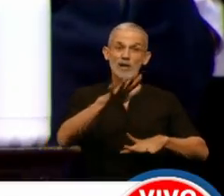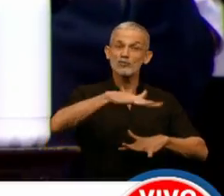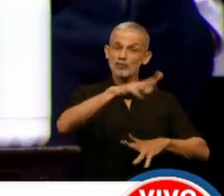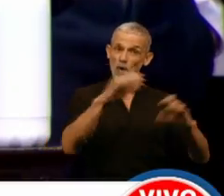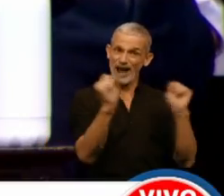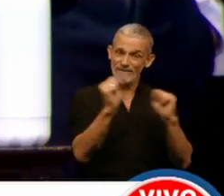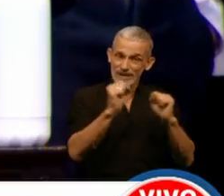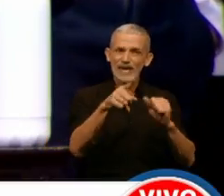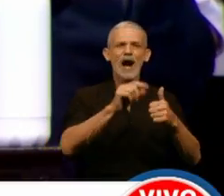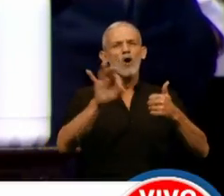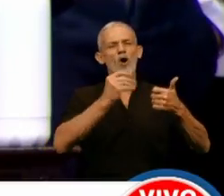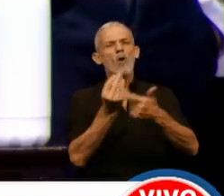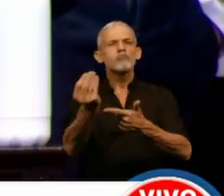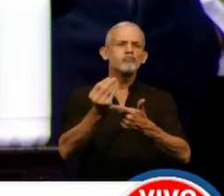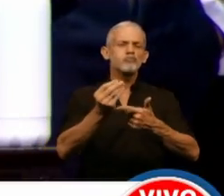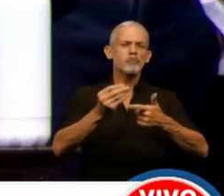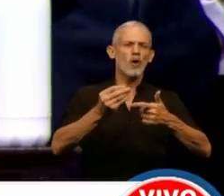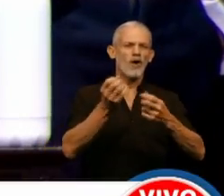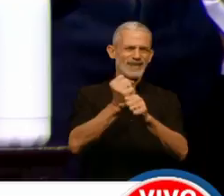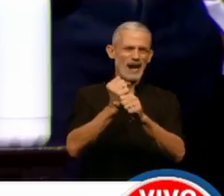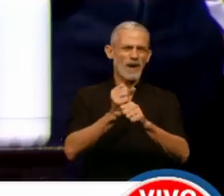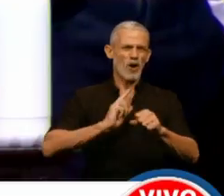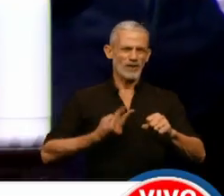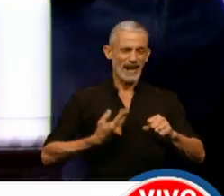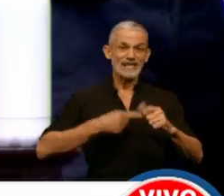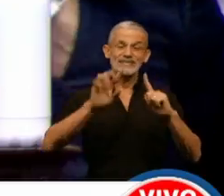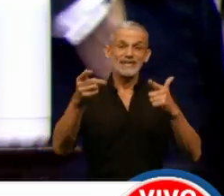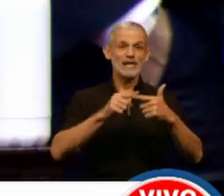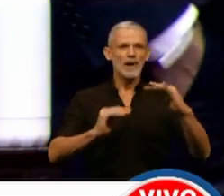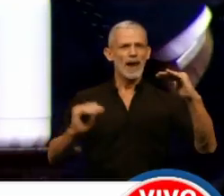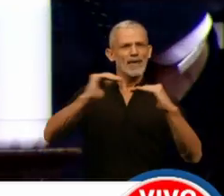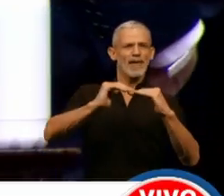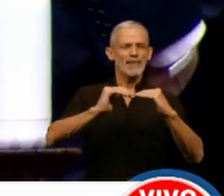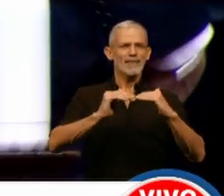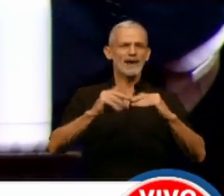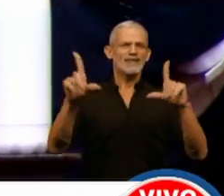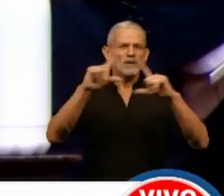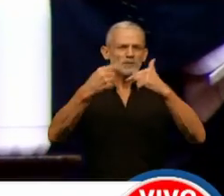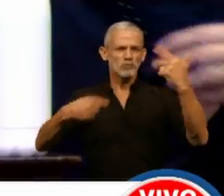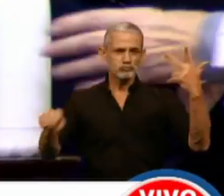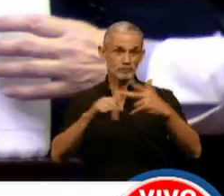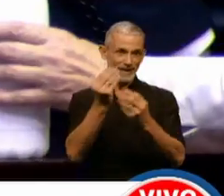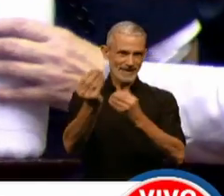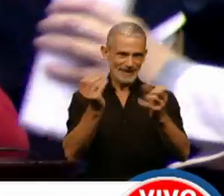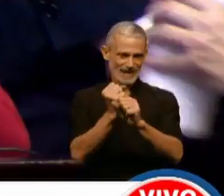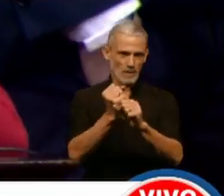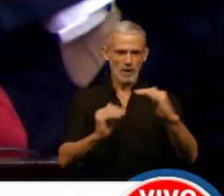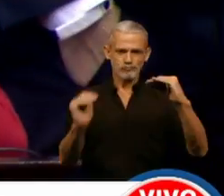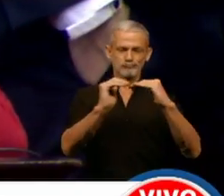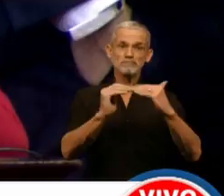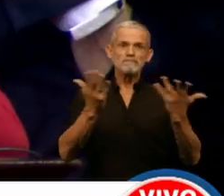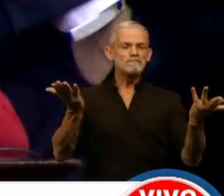el proyecto de cupo laboral trans y el proyecto de equidad en los medios de comunicación es imposible para mí